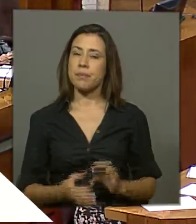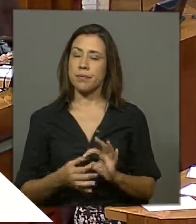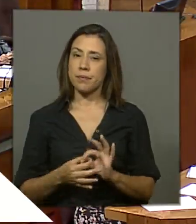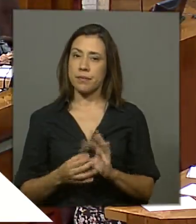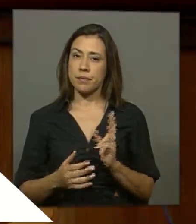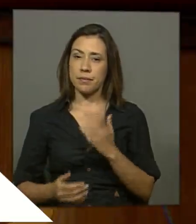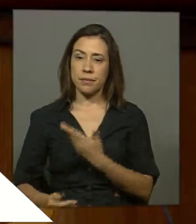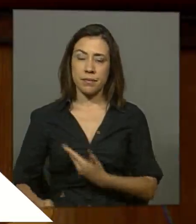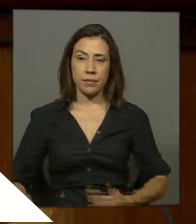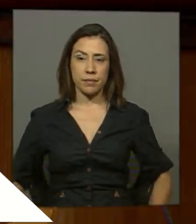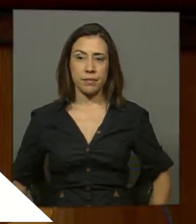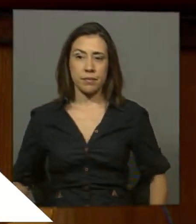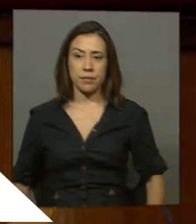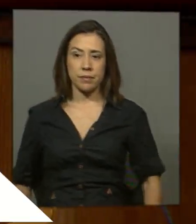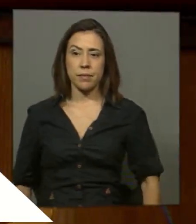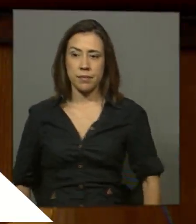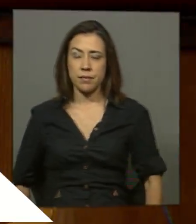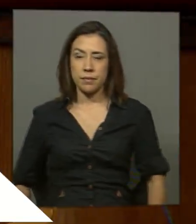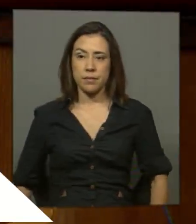gracias